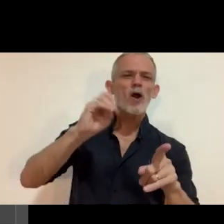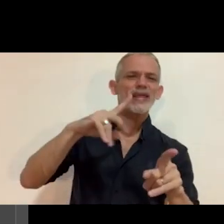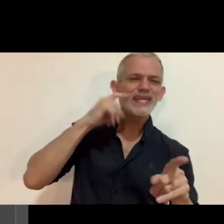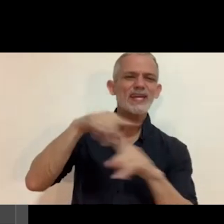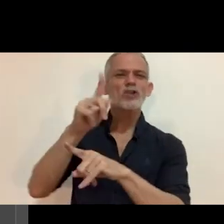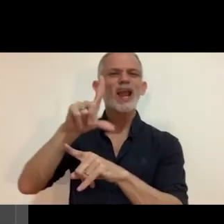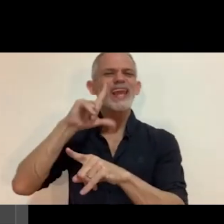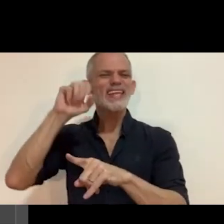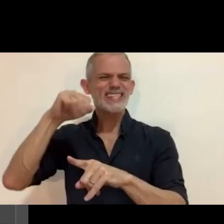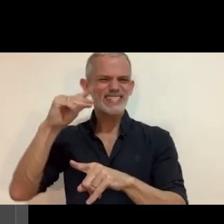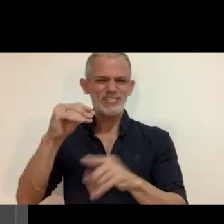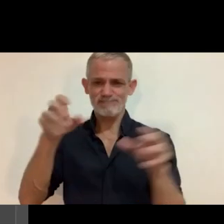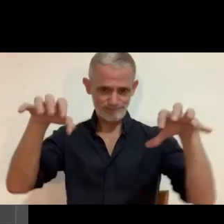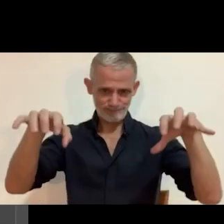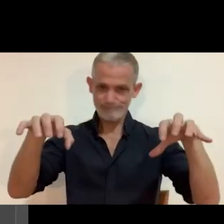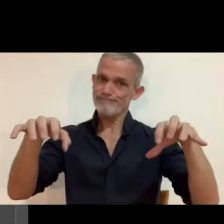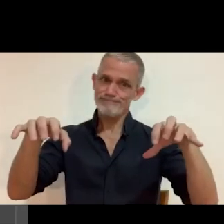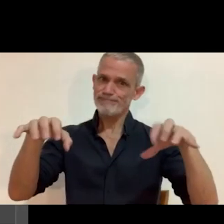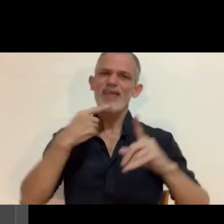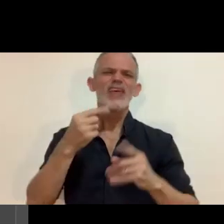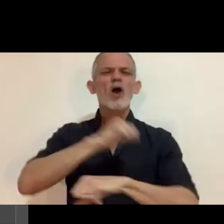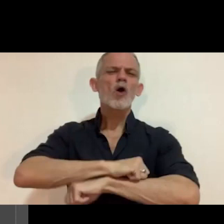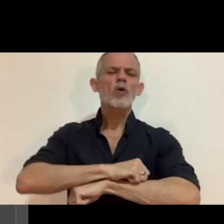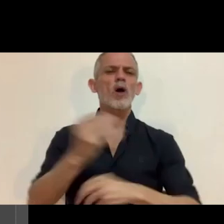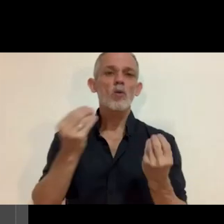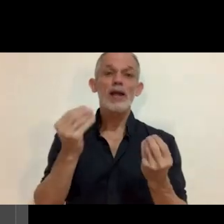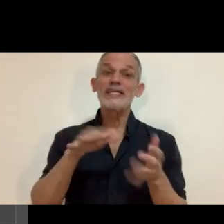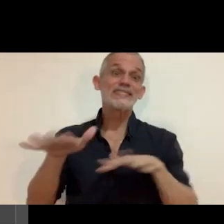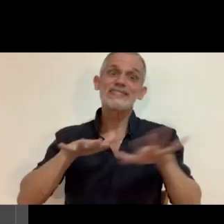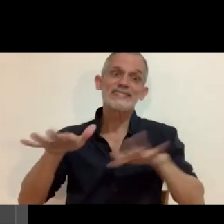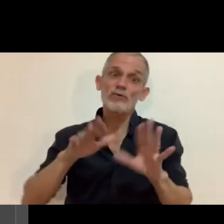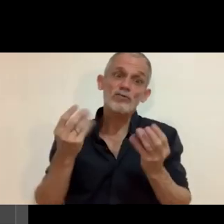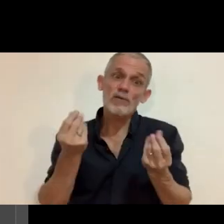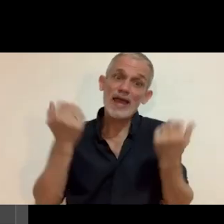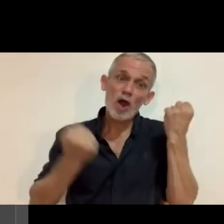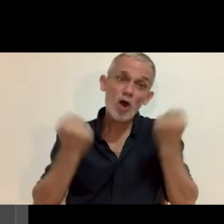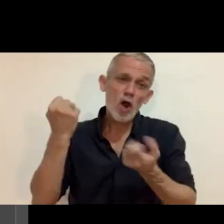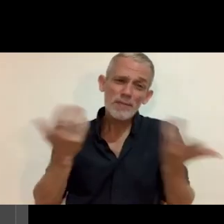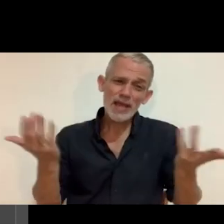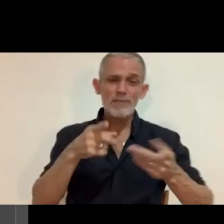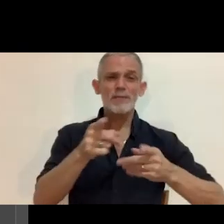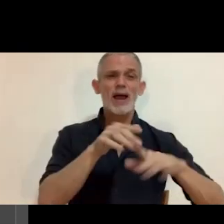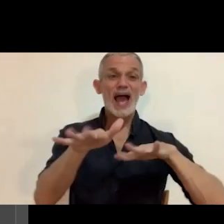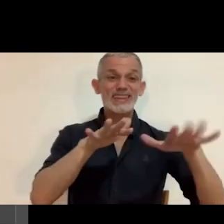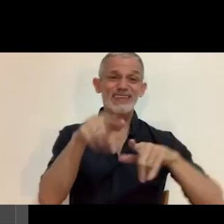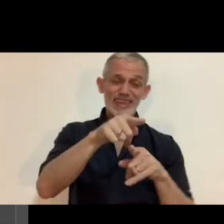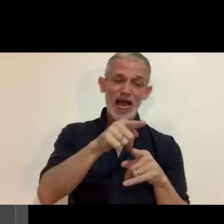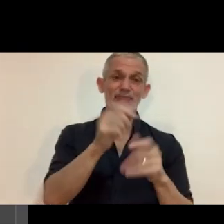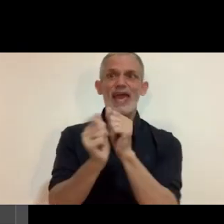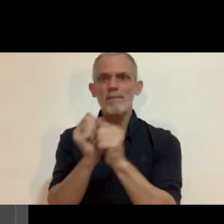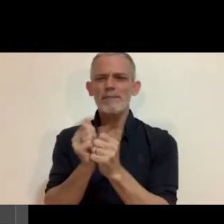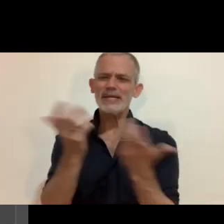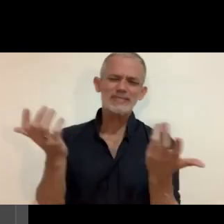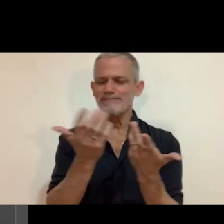que justificaron su conducta en base a la compleja situación económica que atravesaba tanto la actividad como la empresa al momento de los